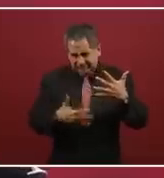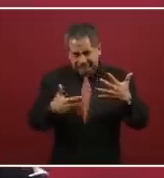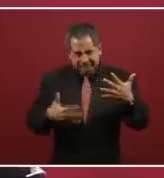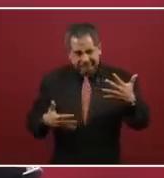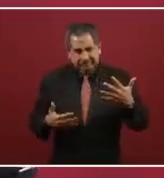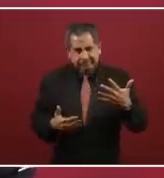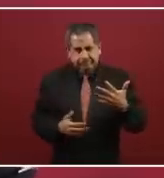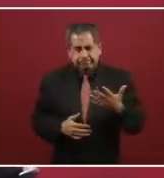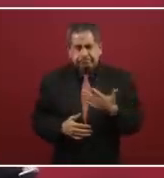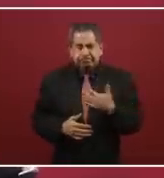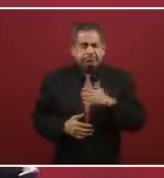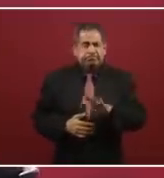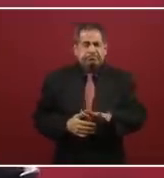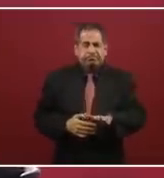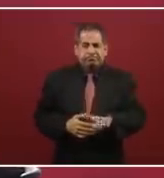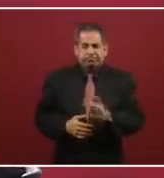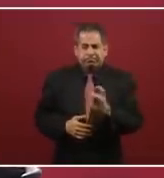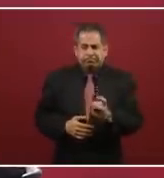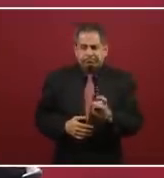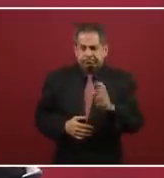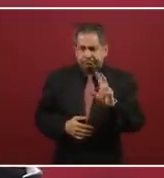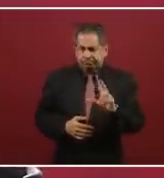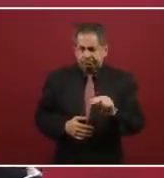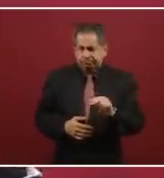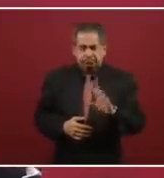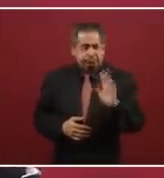y dijimos que eso no